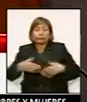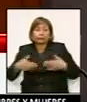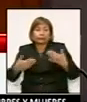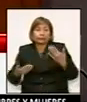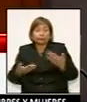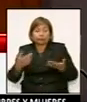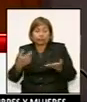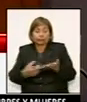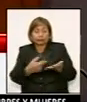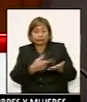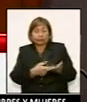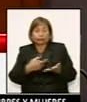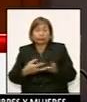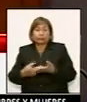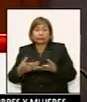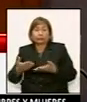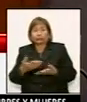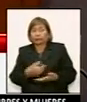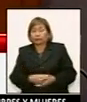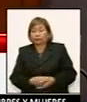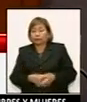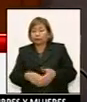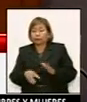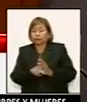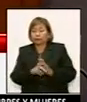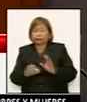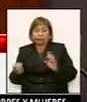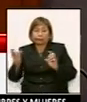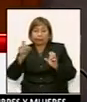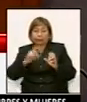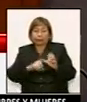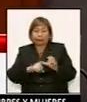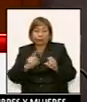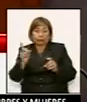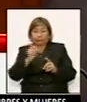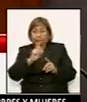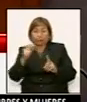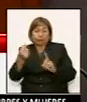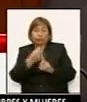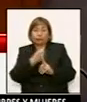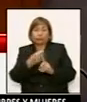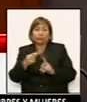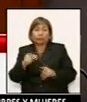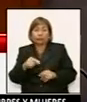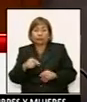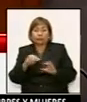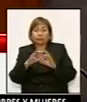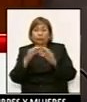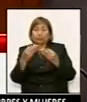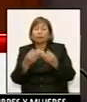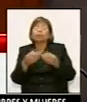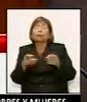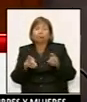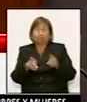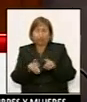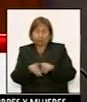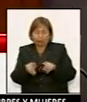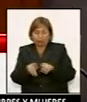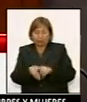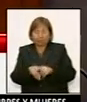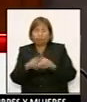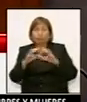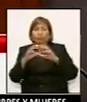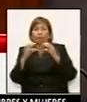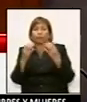debatir otro proyecto de ley, presidente, que integre ya no solo la violencia contra las mujeres en el contexto familiar, sino también en el